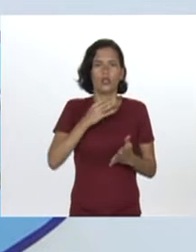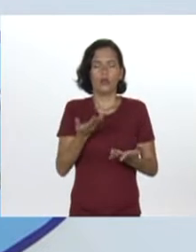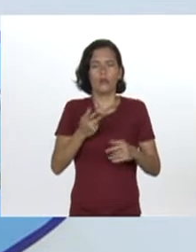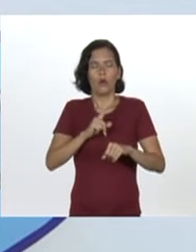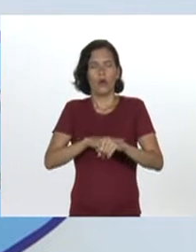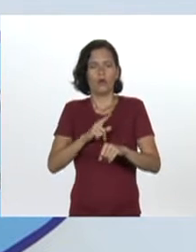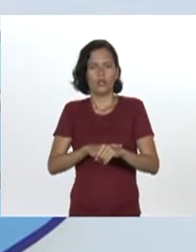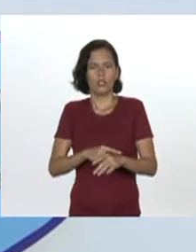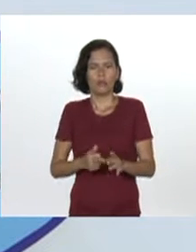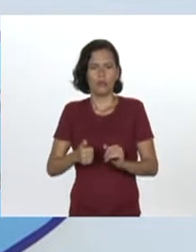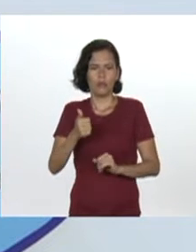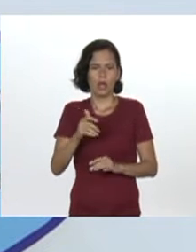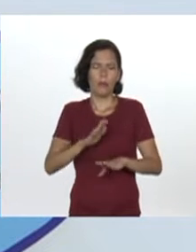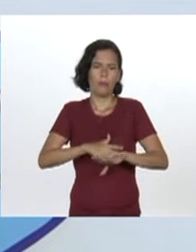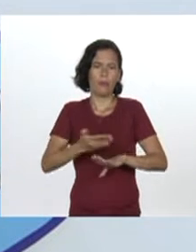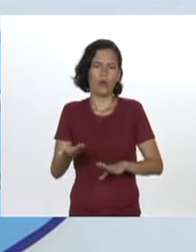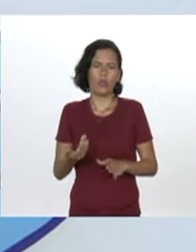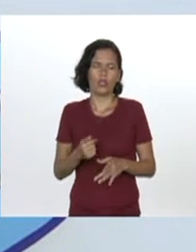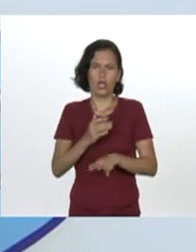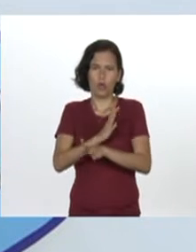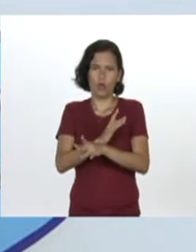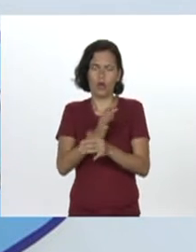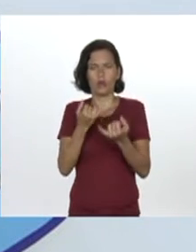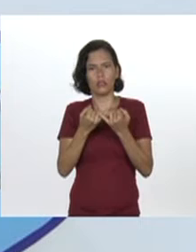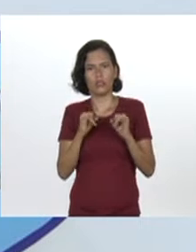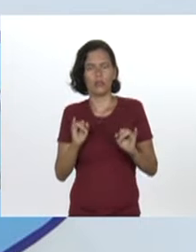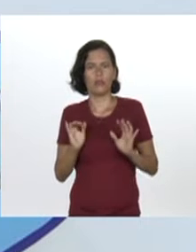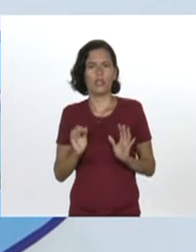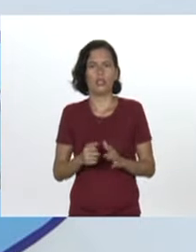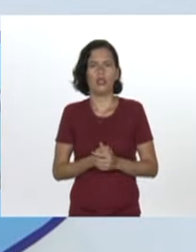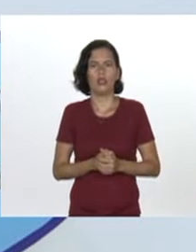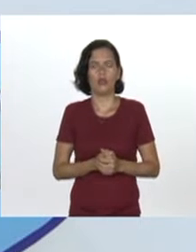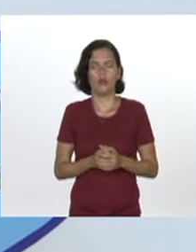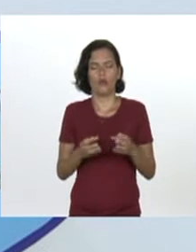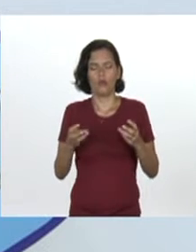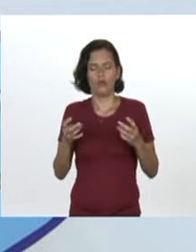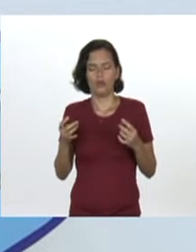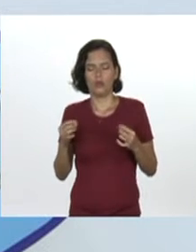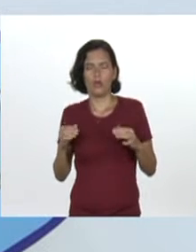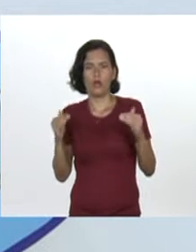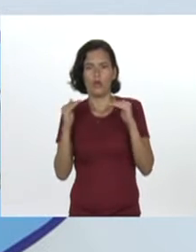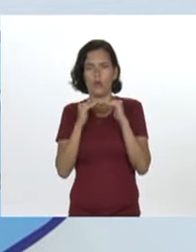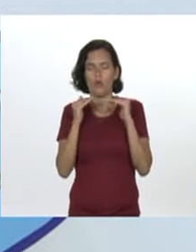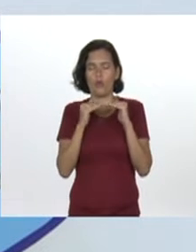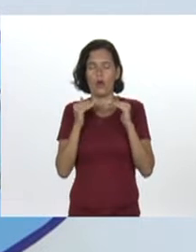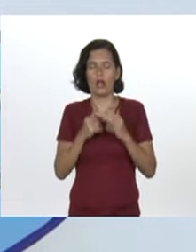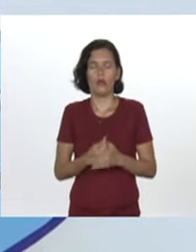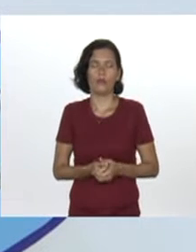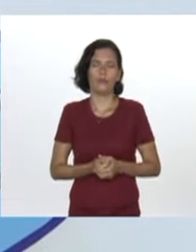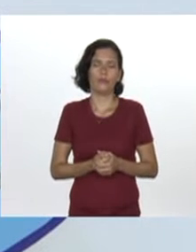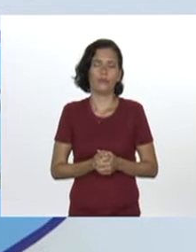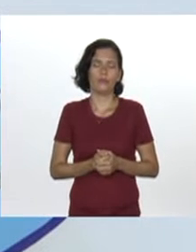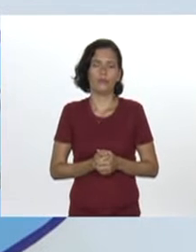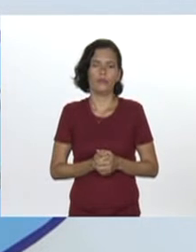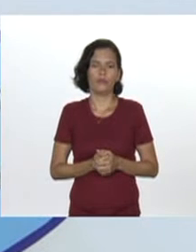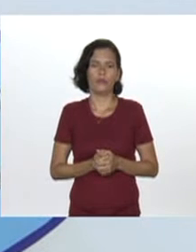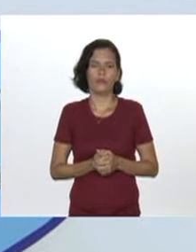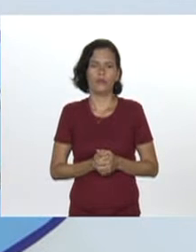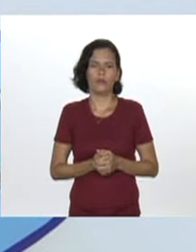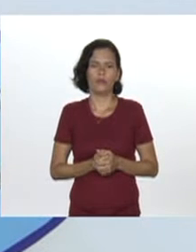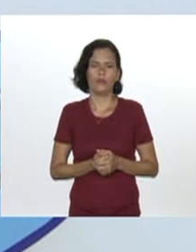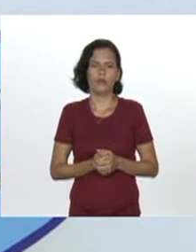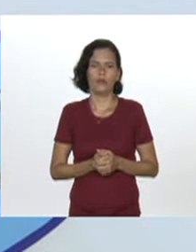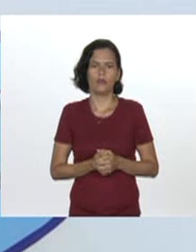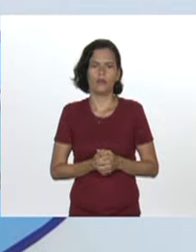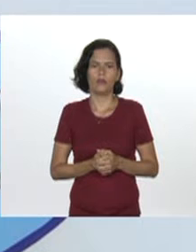a un tiempo extra, porque el juego termine con un marcador igualado, se baja